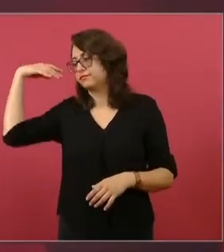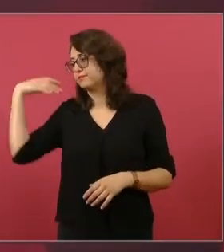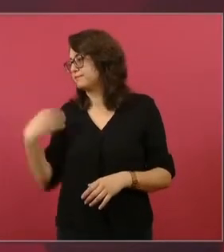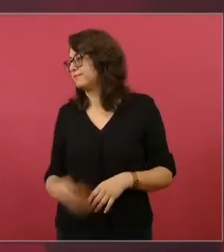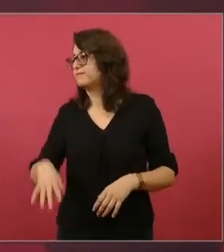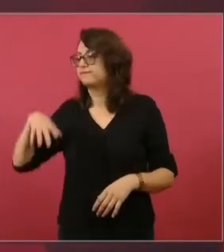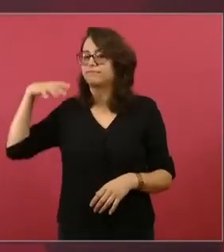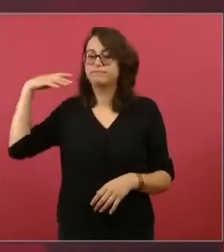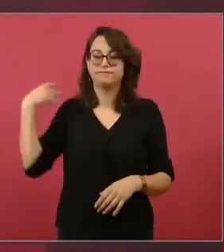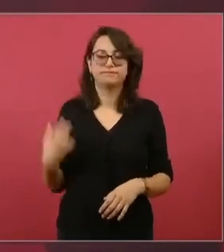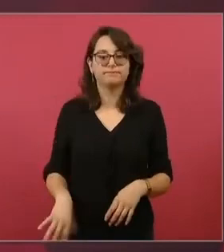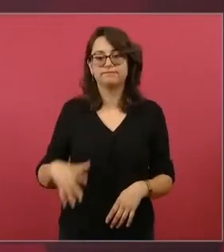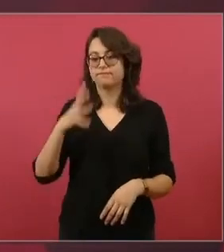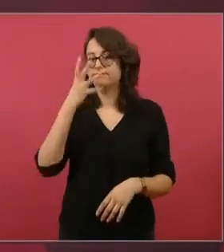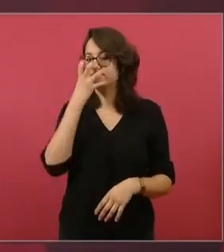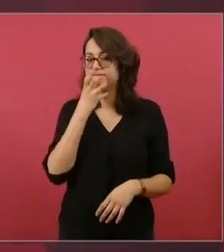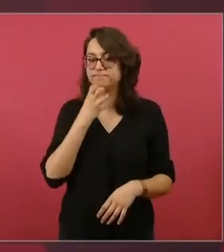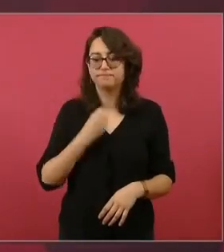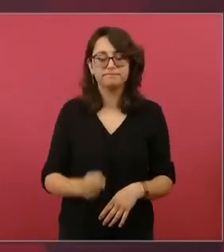porque